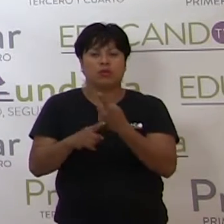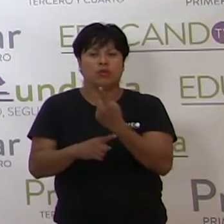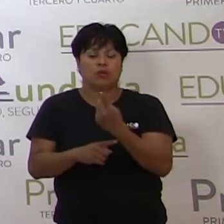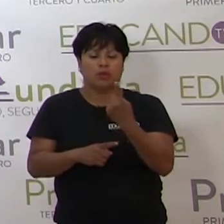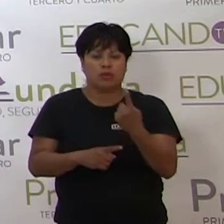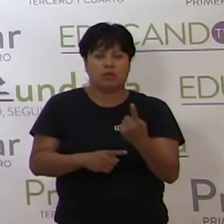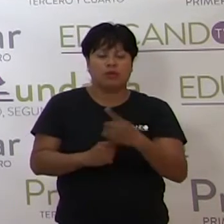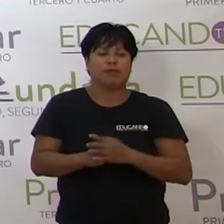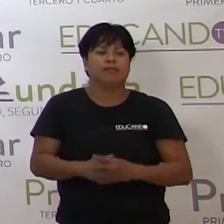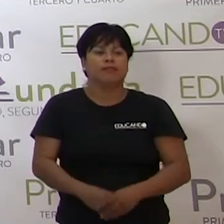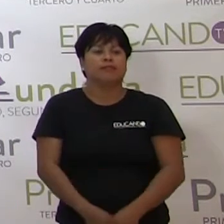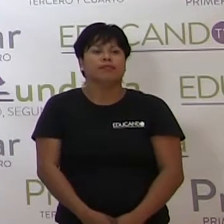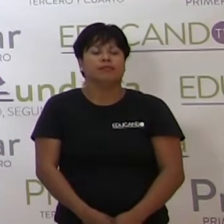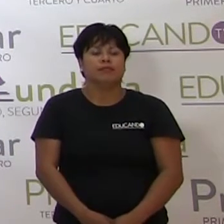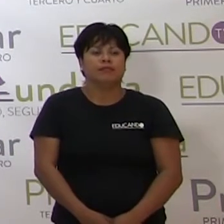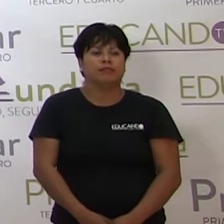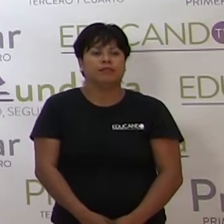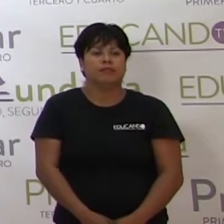1, 1.